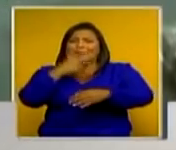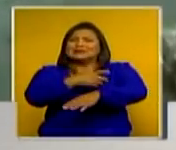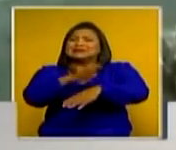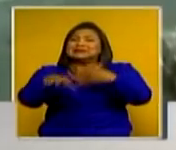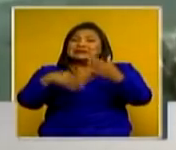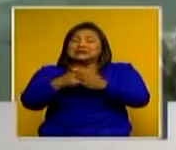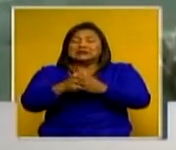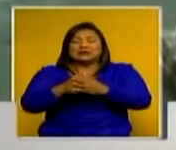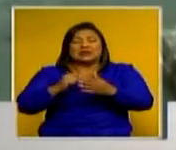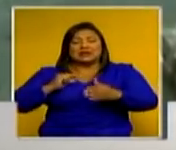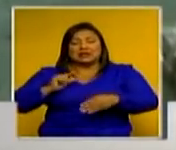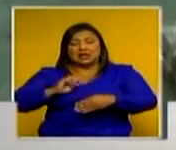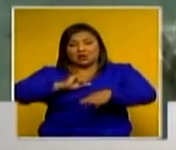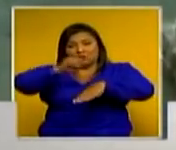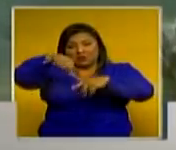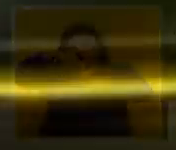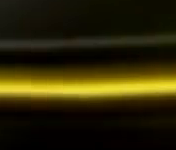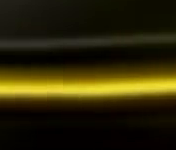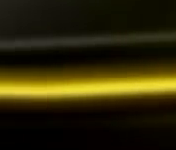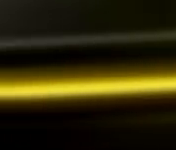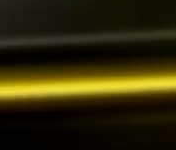al volver